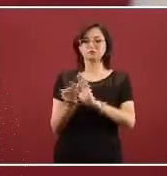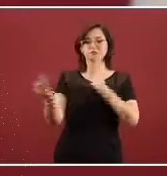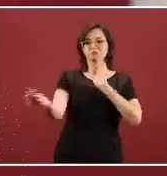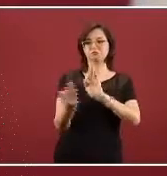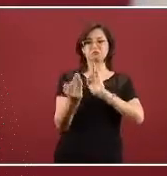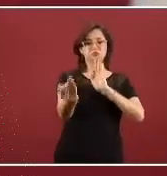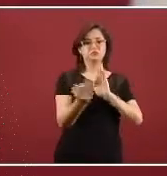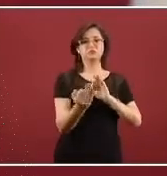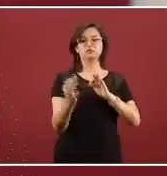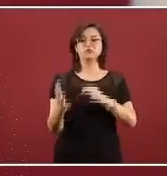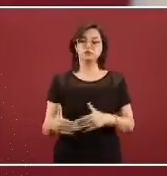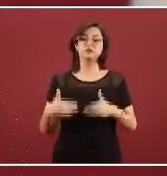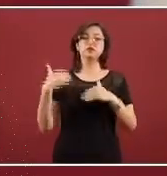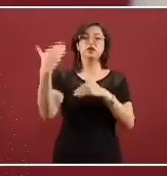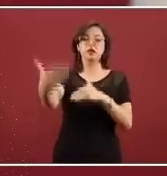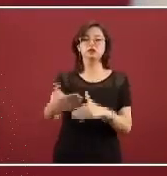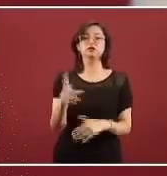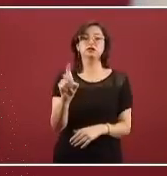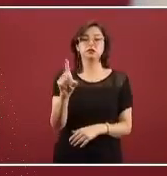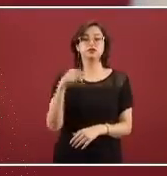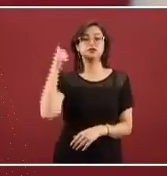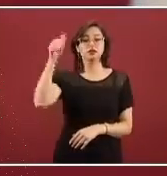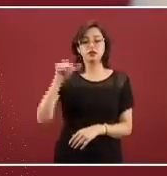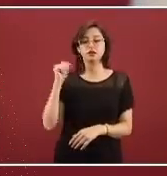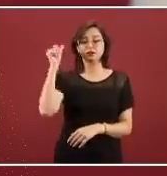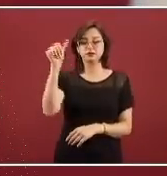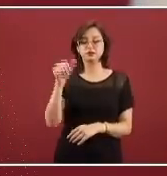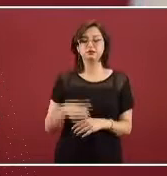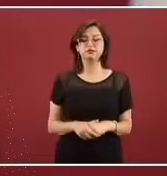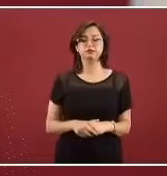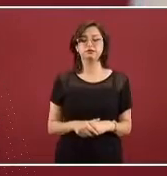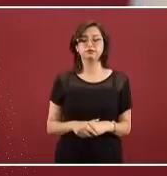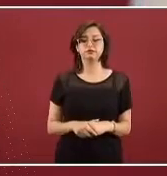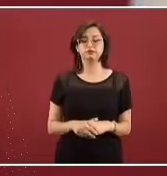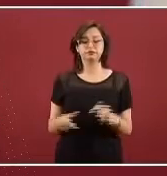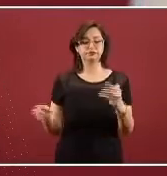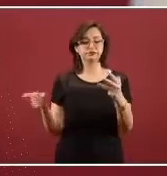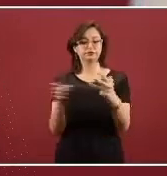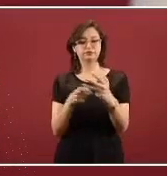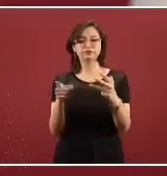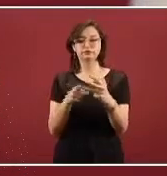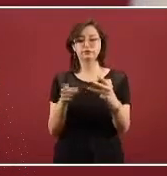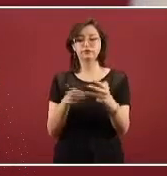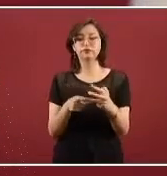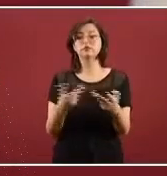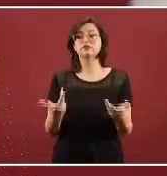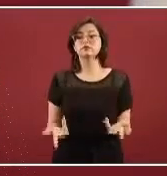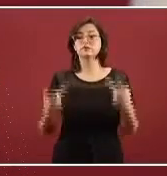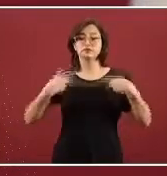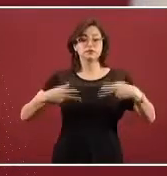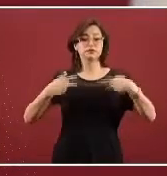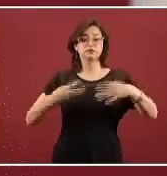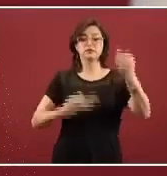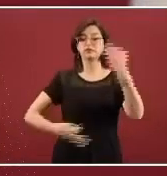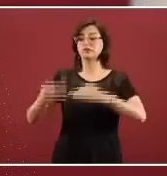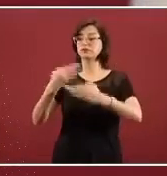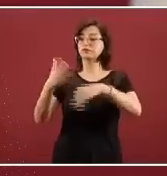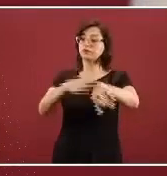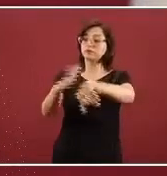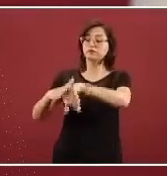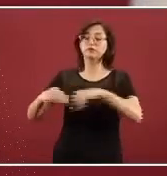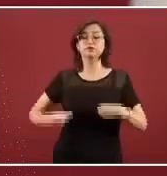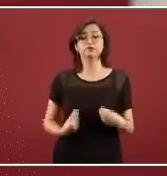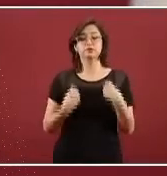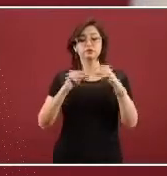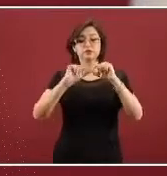naturalmente se extiende ahora hasta el 30 de abril. La medida 3 es que se exhorta a toda la población residente en territorio